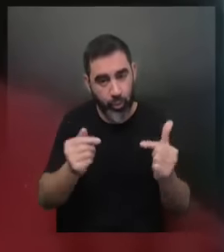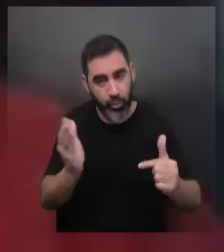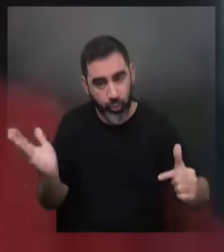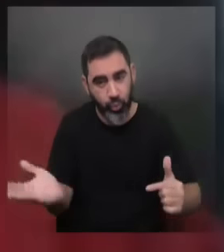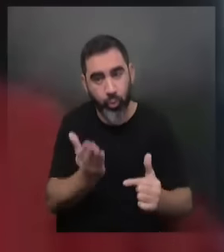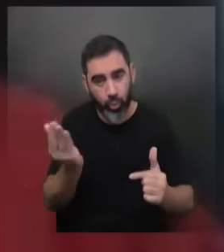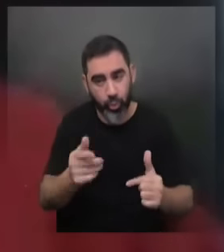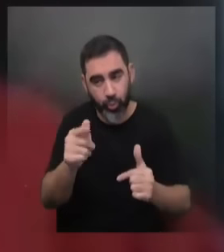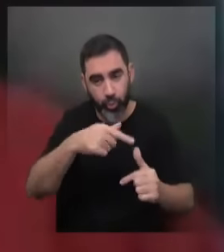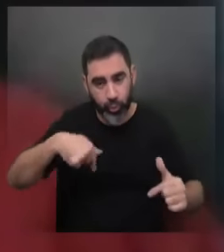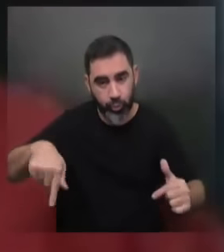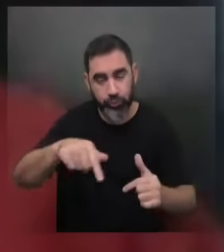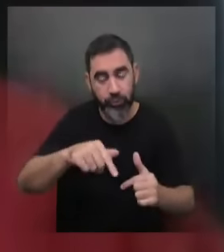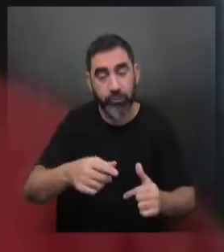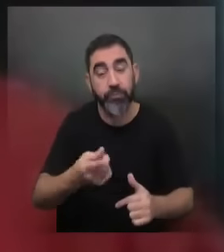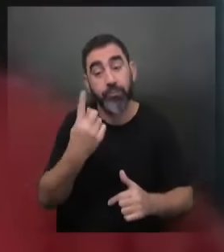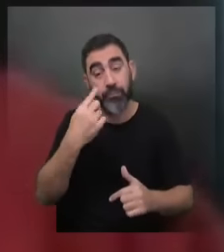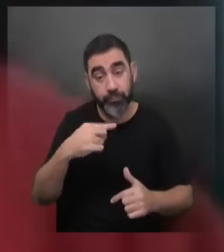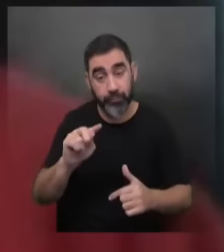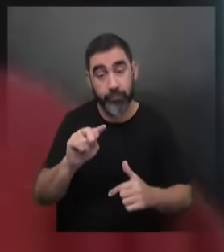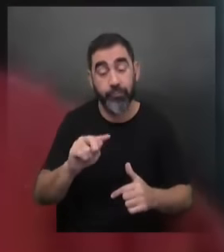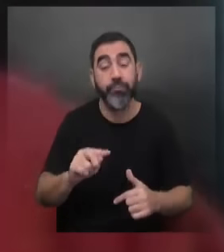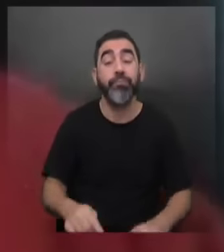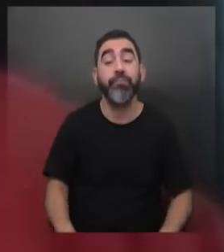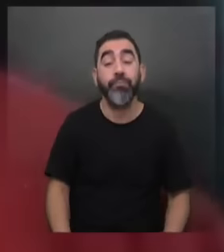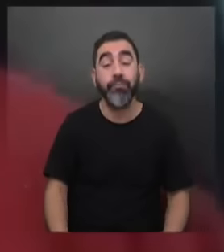concentración muy importante y por lo tanto